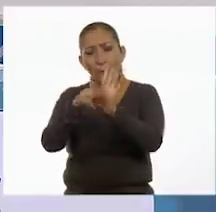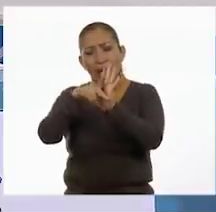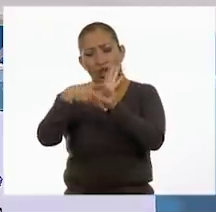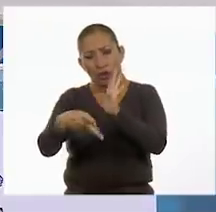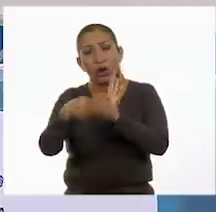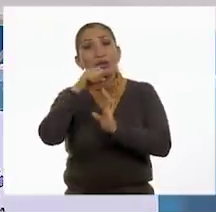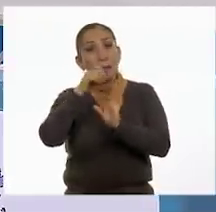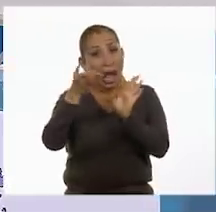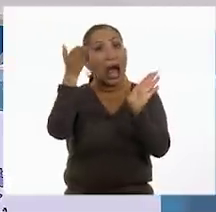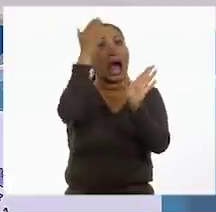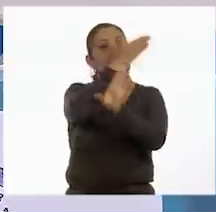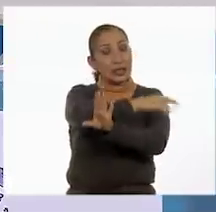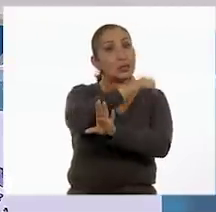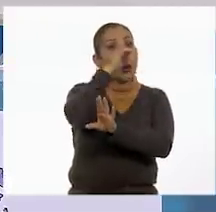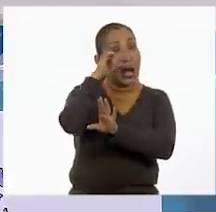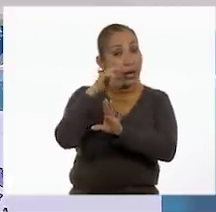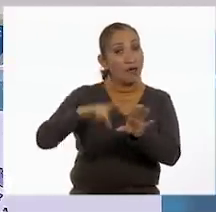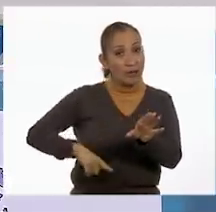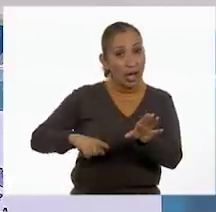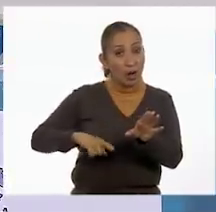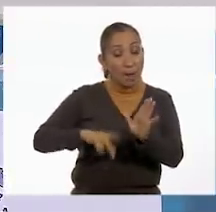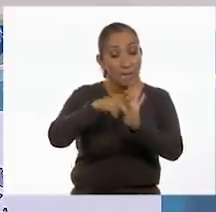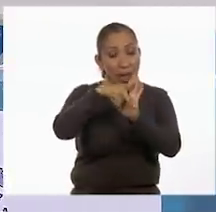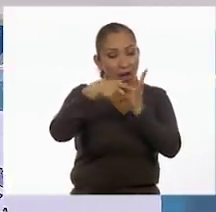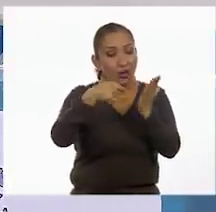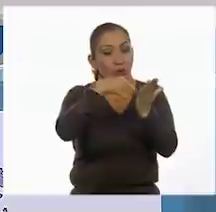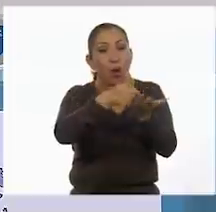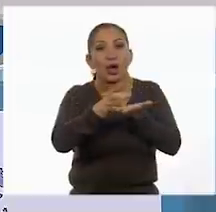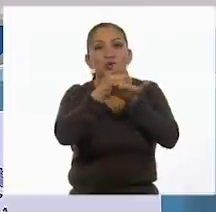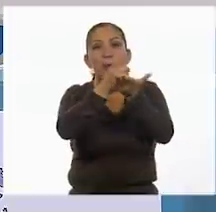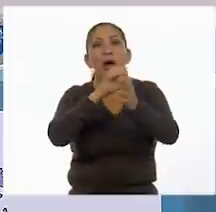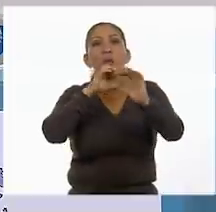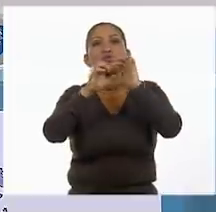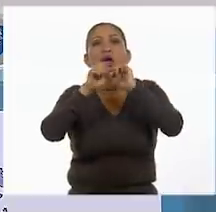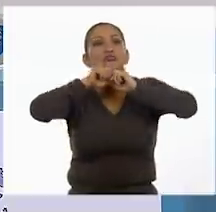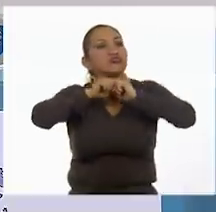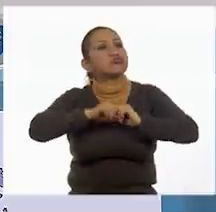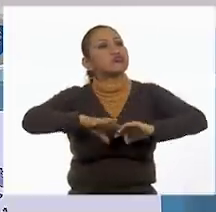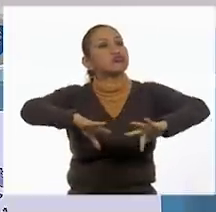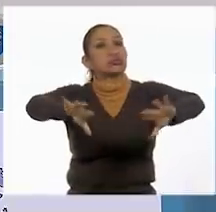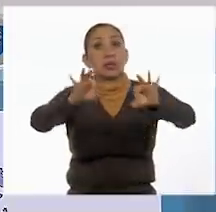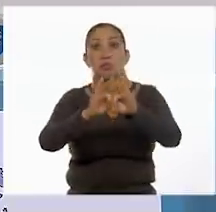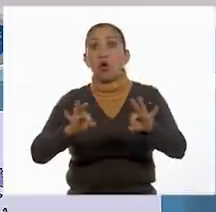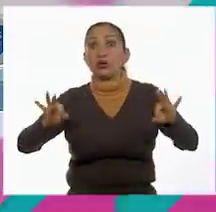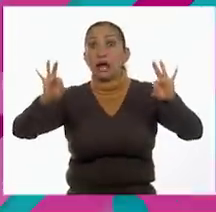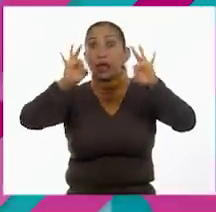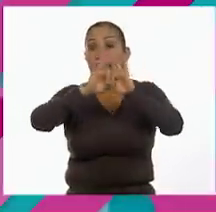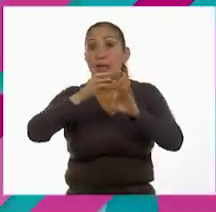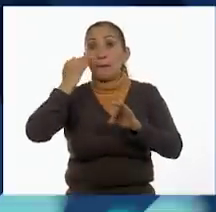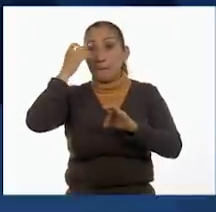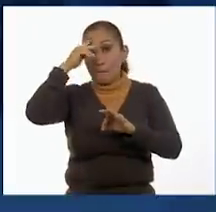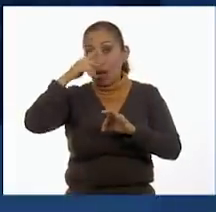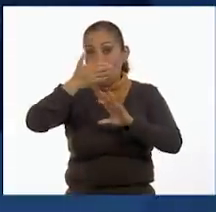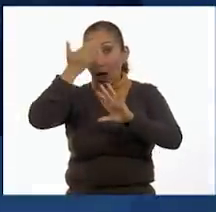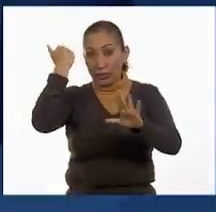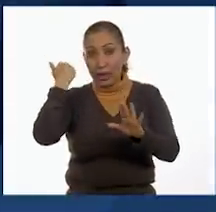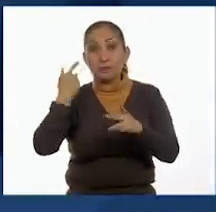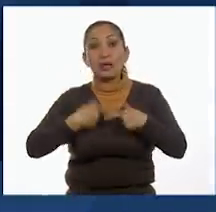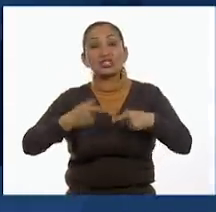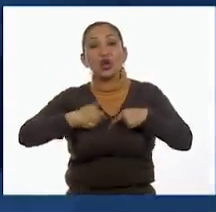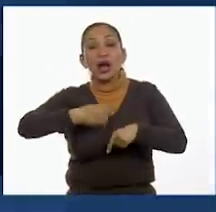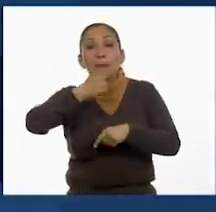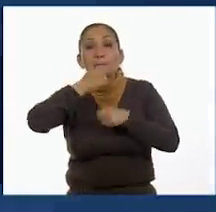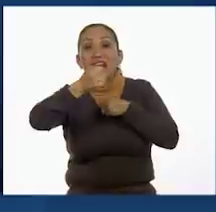existían también en esa época. Los periódicos eran el medio de comunicación escrita más importante de esa época. Los